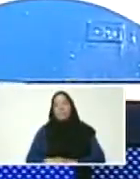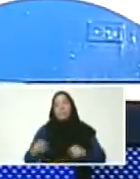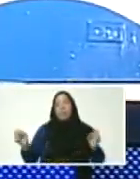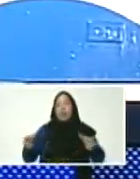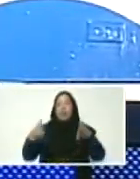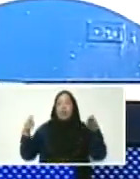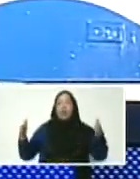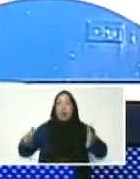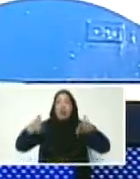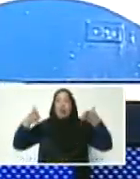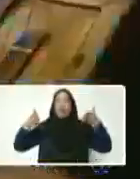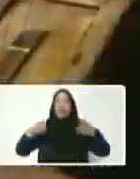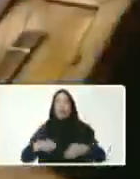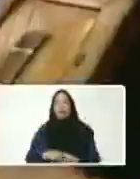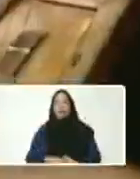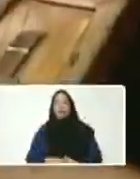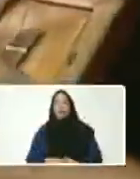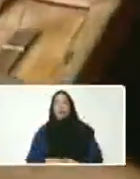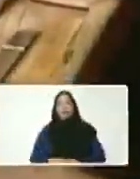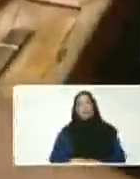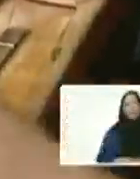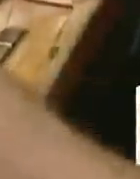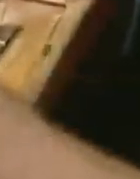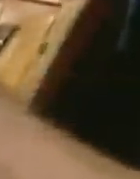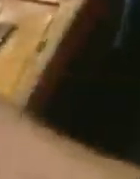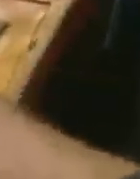Venceremos, gracias.